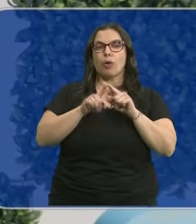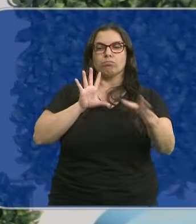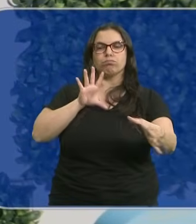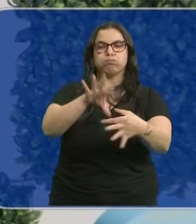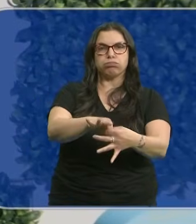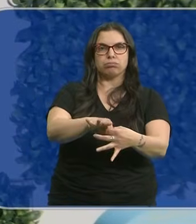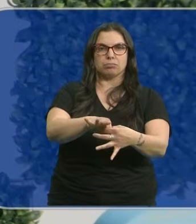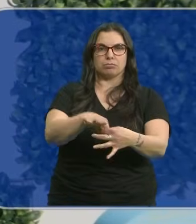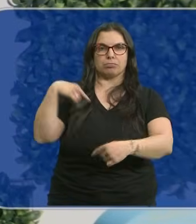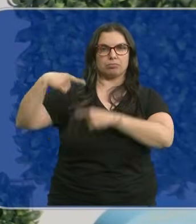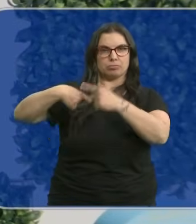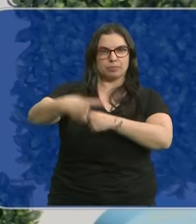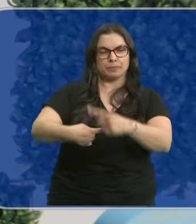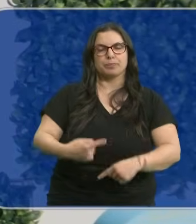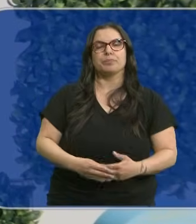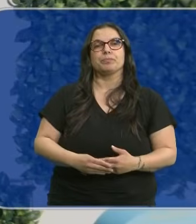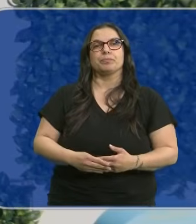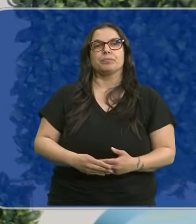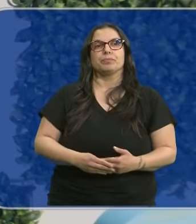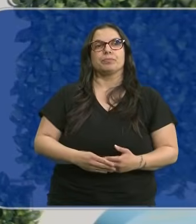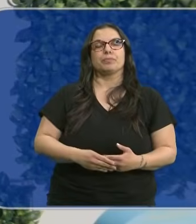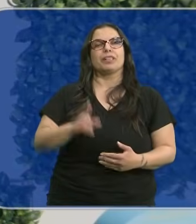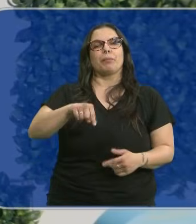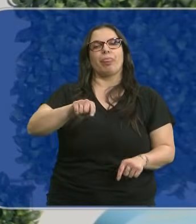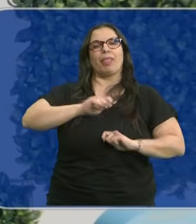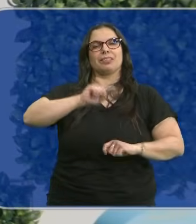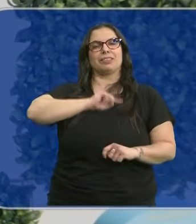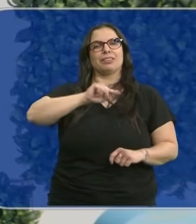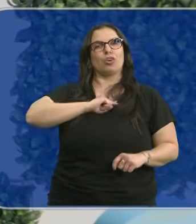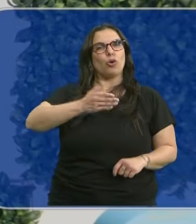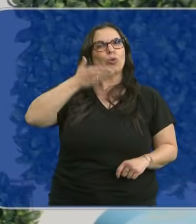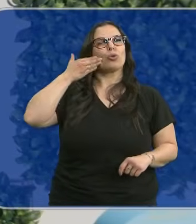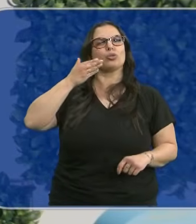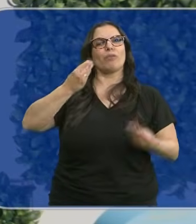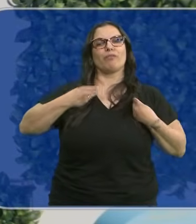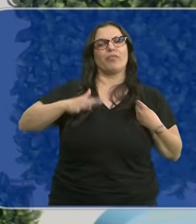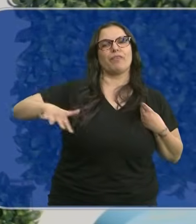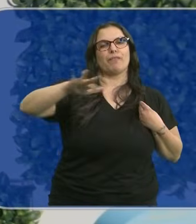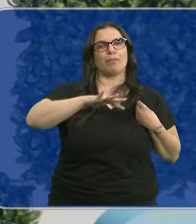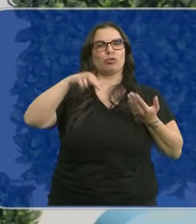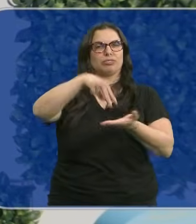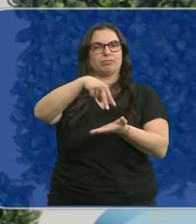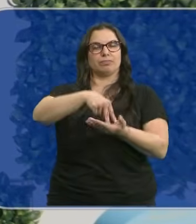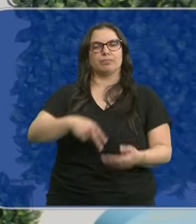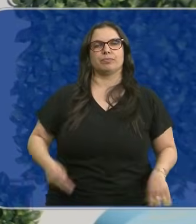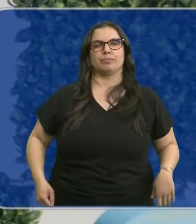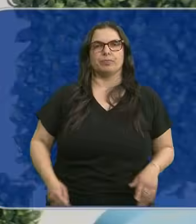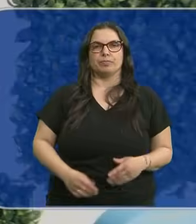arraigan a nuestras raíces y que nos hacen sentir orgullosos de dónde vivimos y dónde estamos.